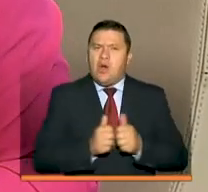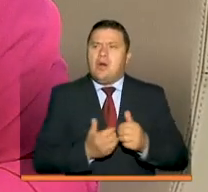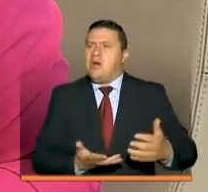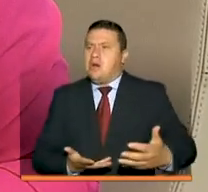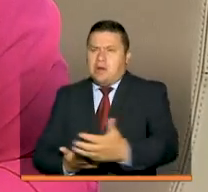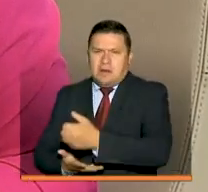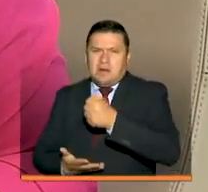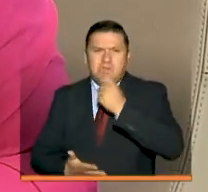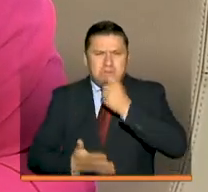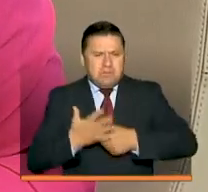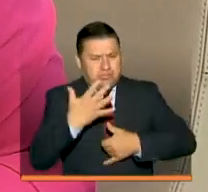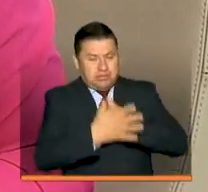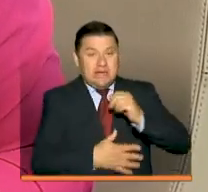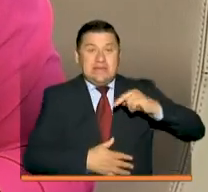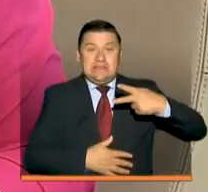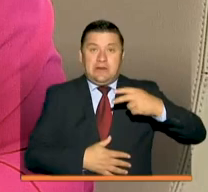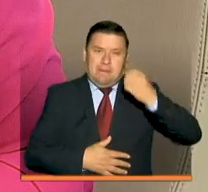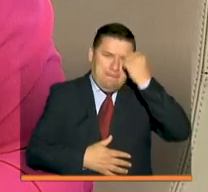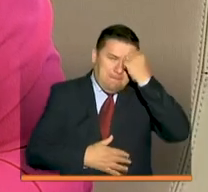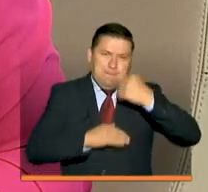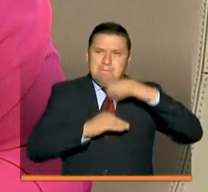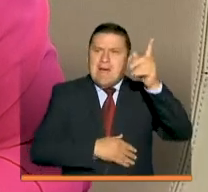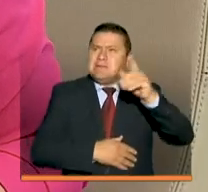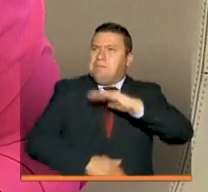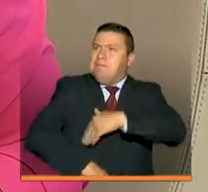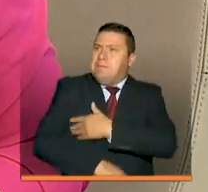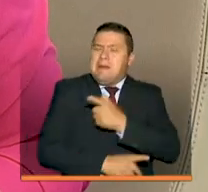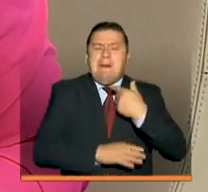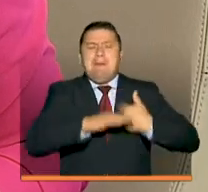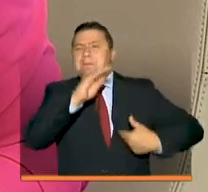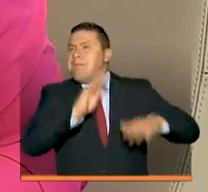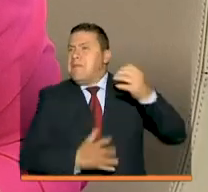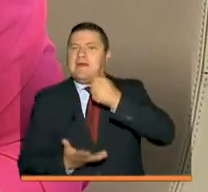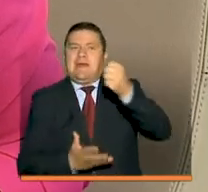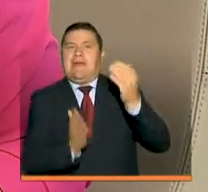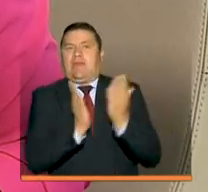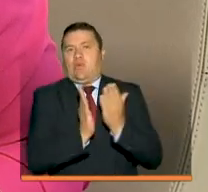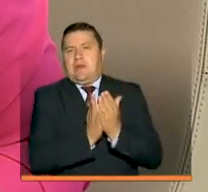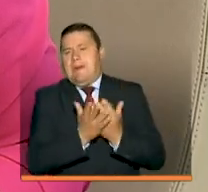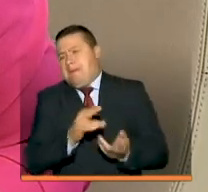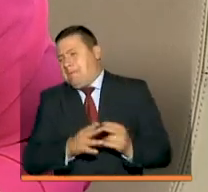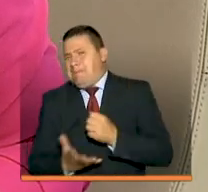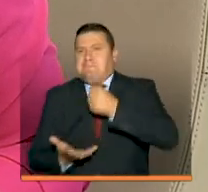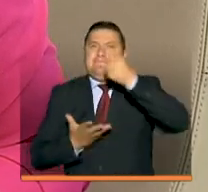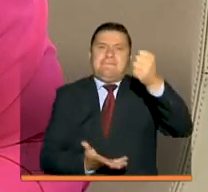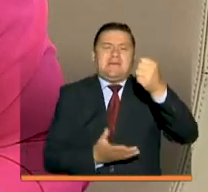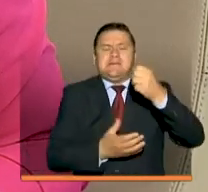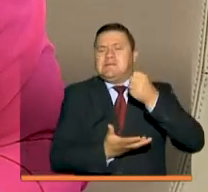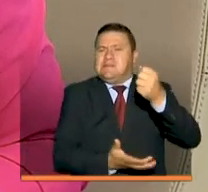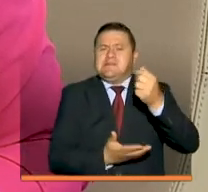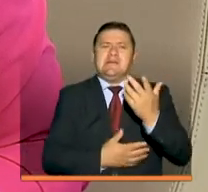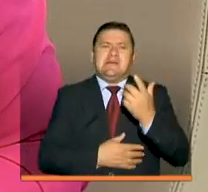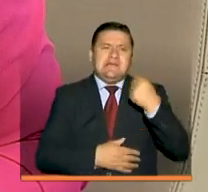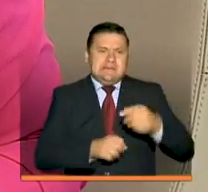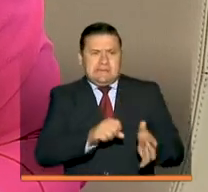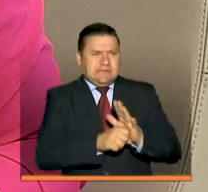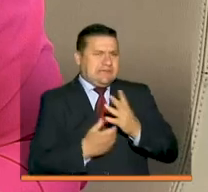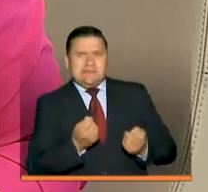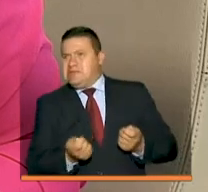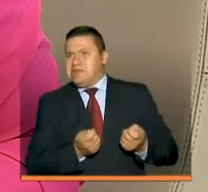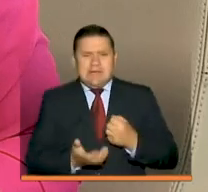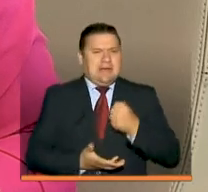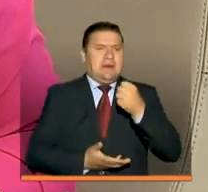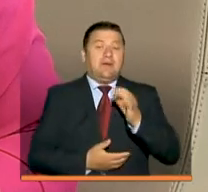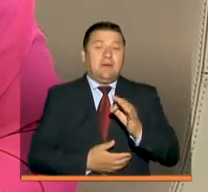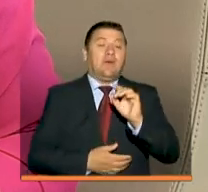recursos de regalías. Somos el segundo sector con mayor número de recursos invertidos en educación, de los recursos invertidos en pandemia, que al momento